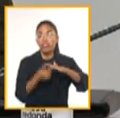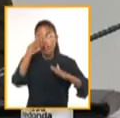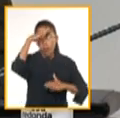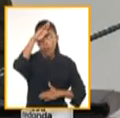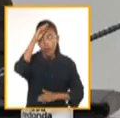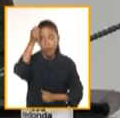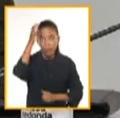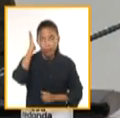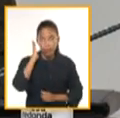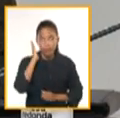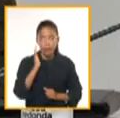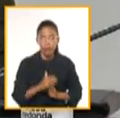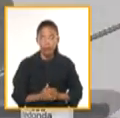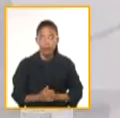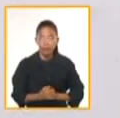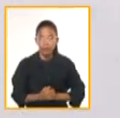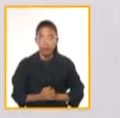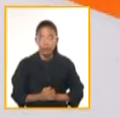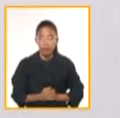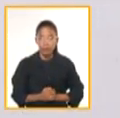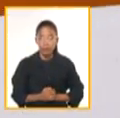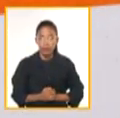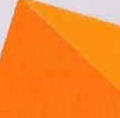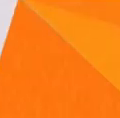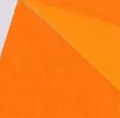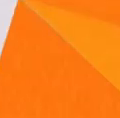Díaz-Canel Bermúdez.